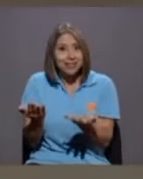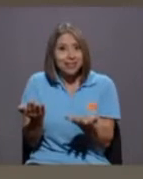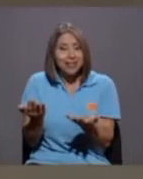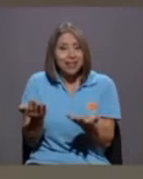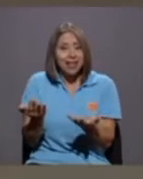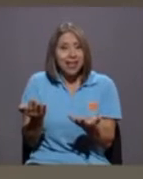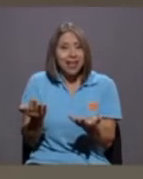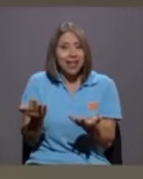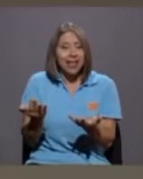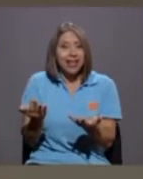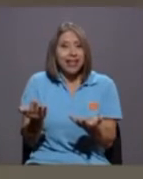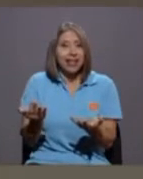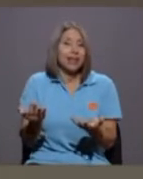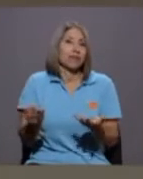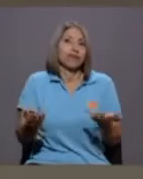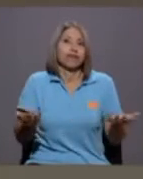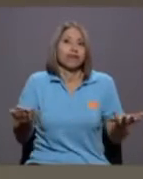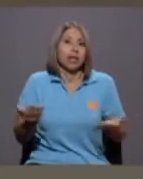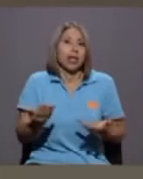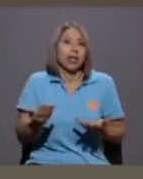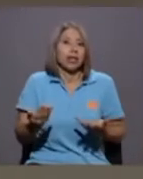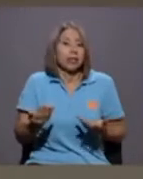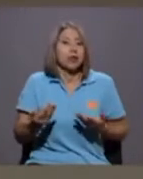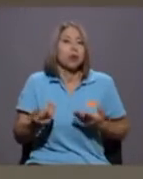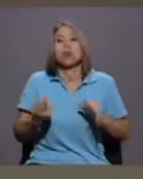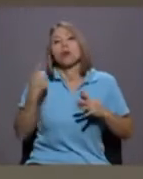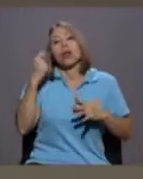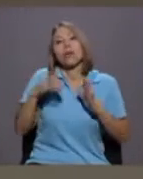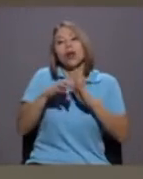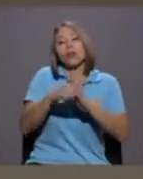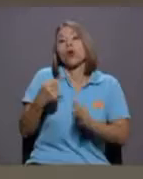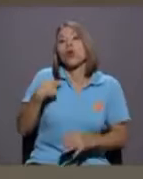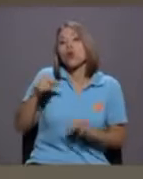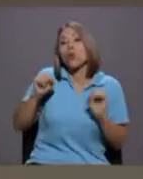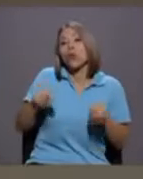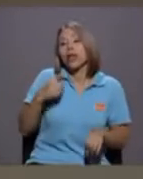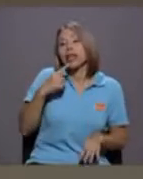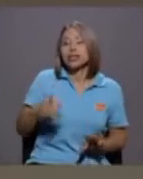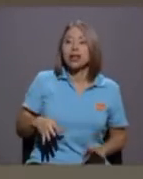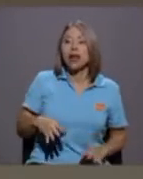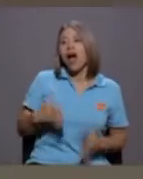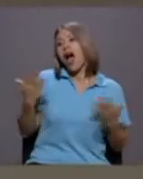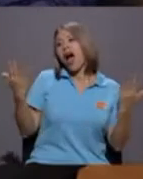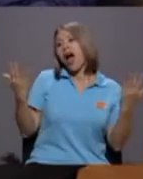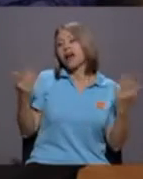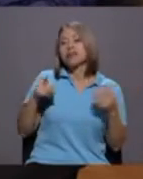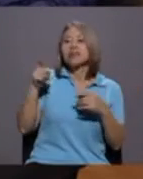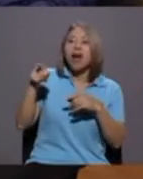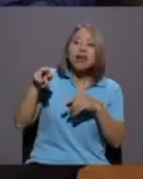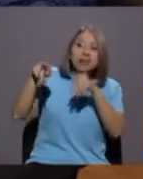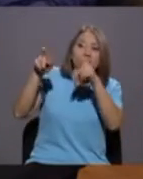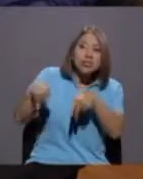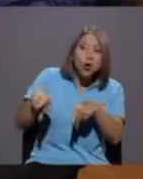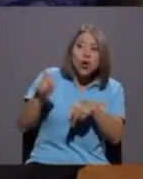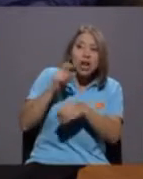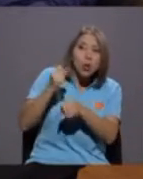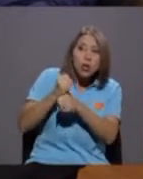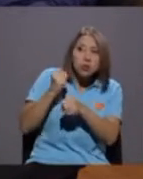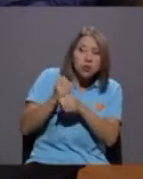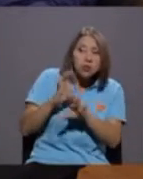porque uno podría decir, bueno, fulanito de tal ya no es productivo y no está, pero sí es